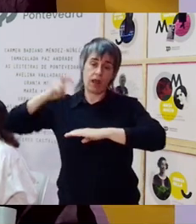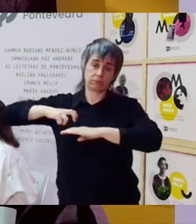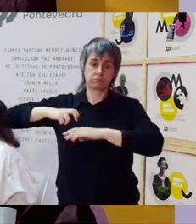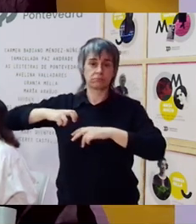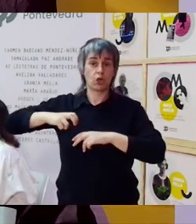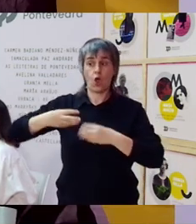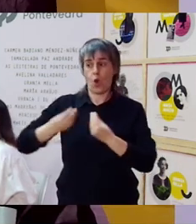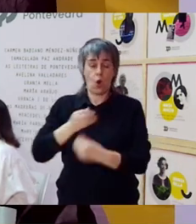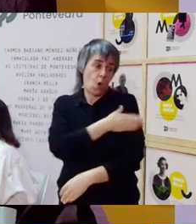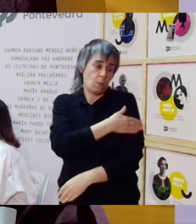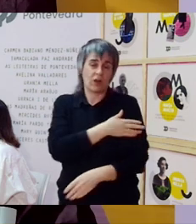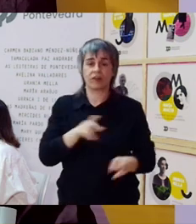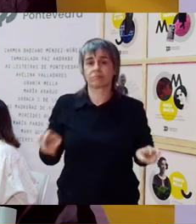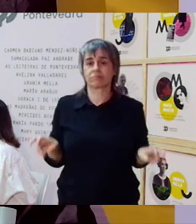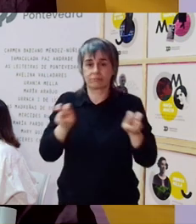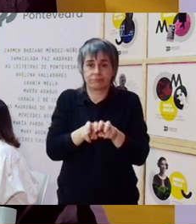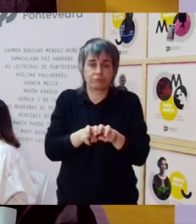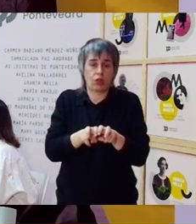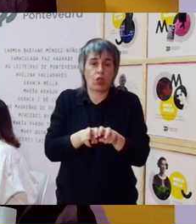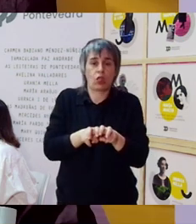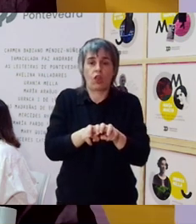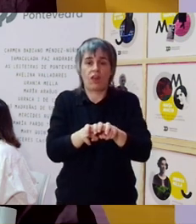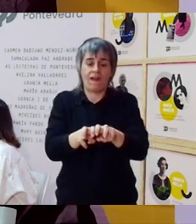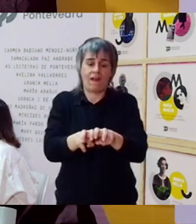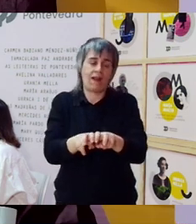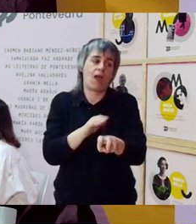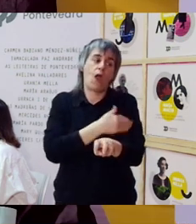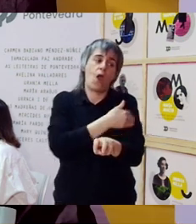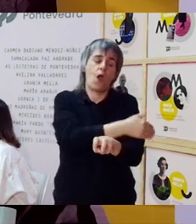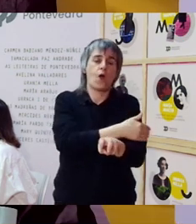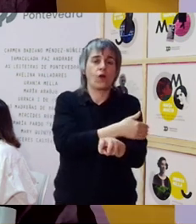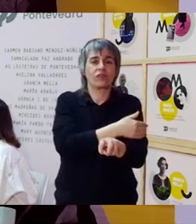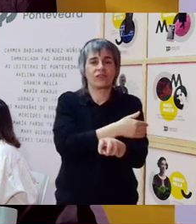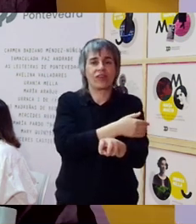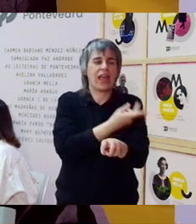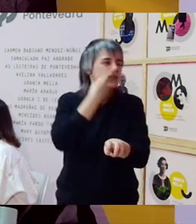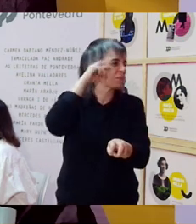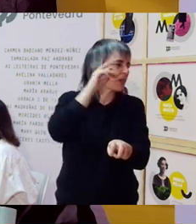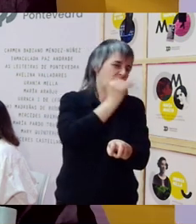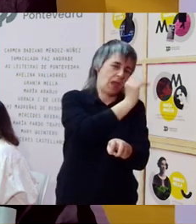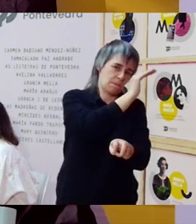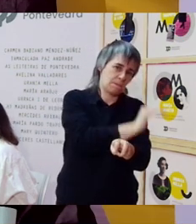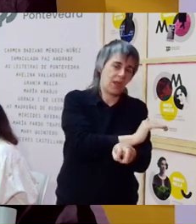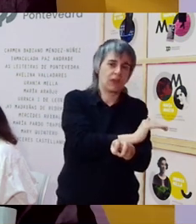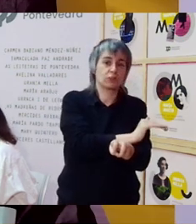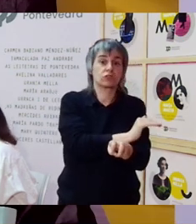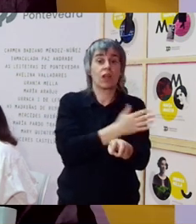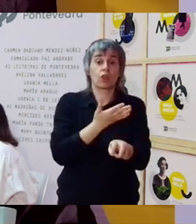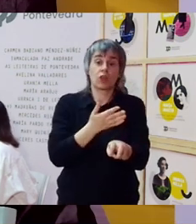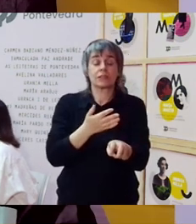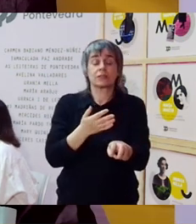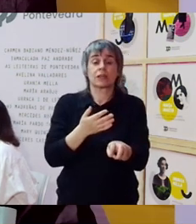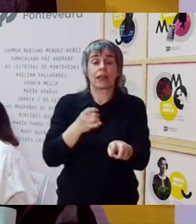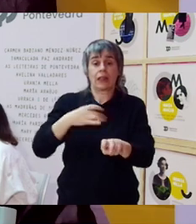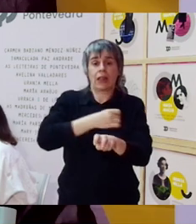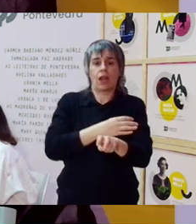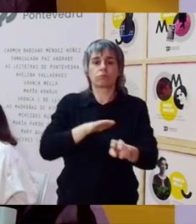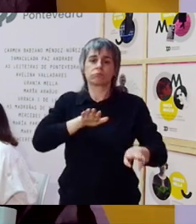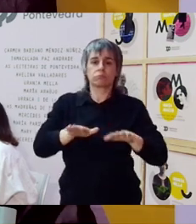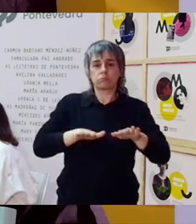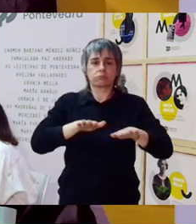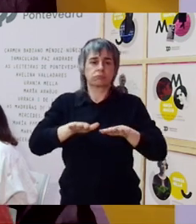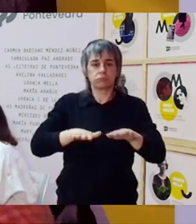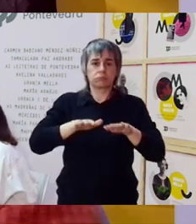compañeira que tiña menos experiencia que ela. Entonces, co traqueteo do tren, nun momento dado, a maleta abriuse e iba chea de